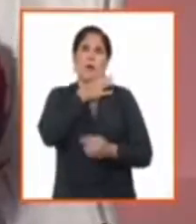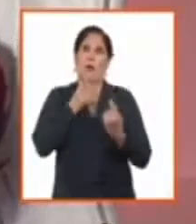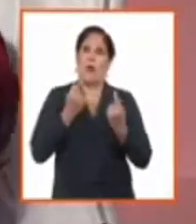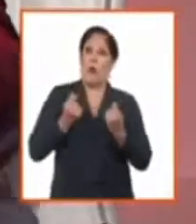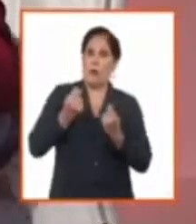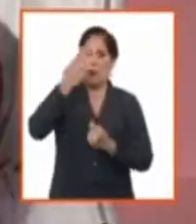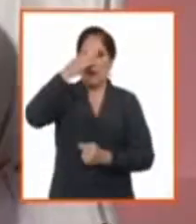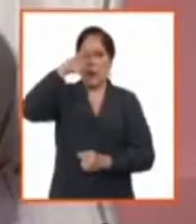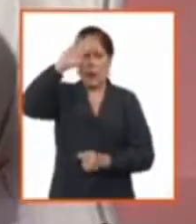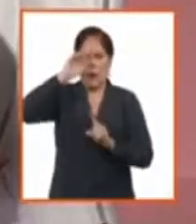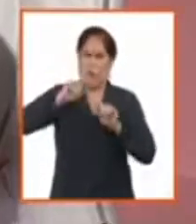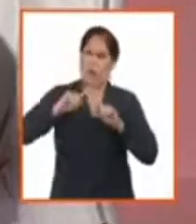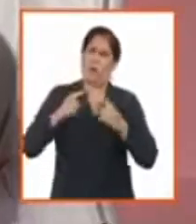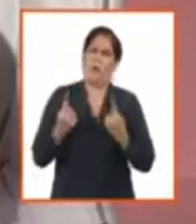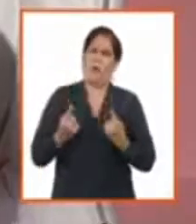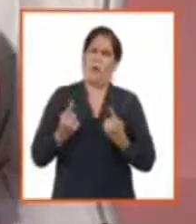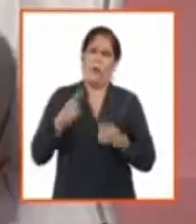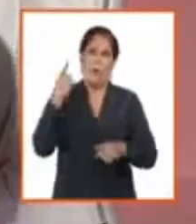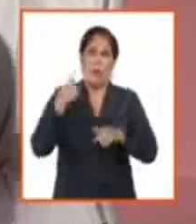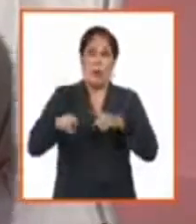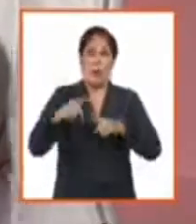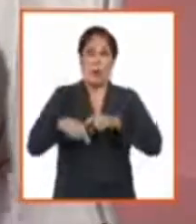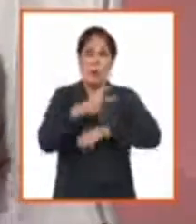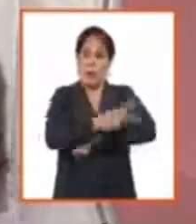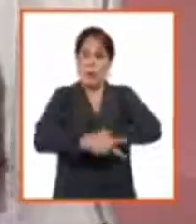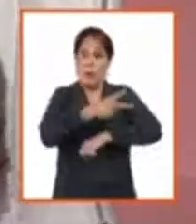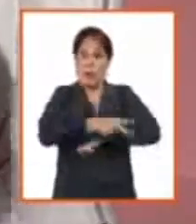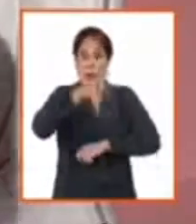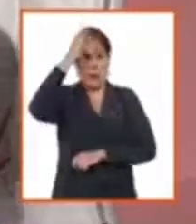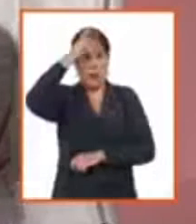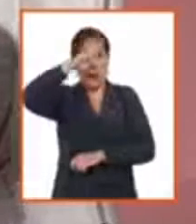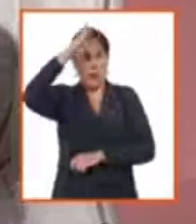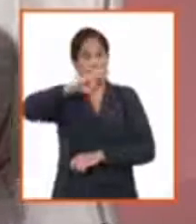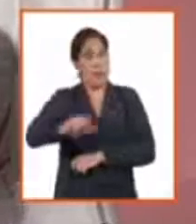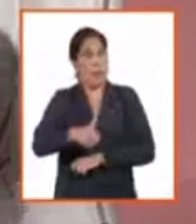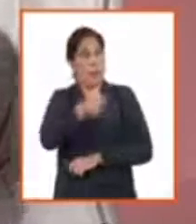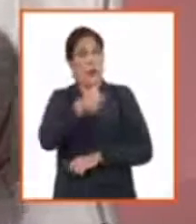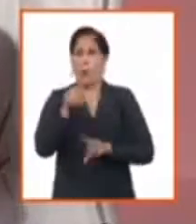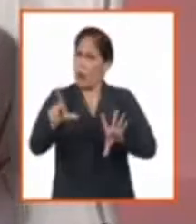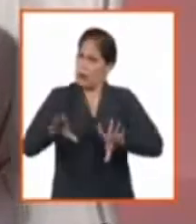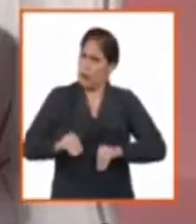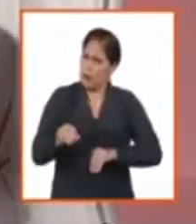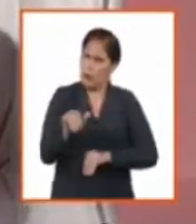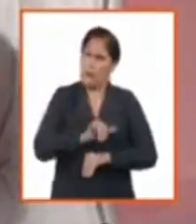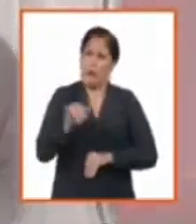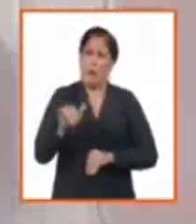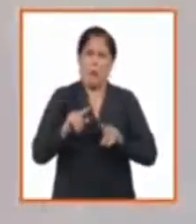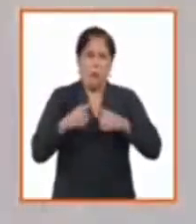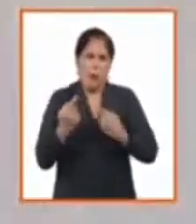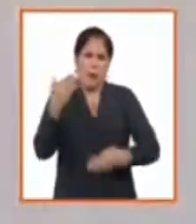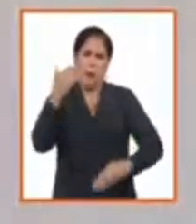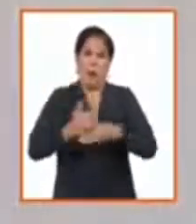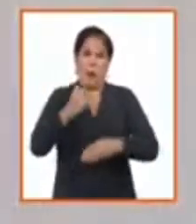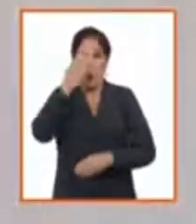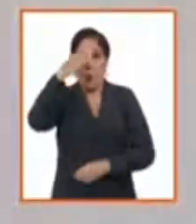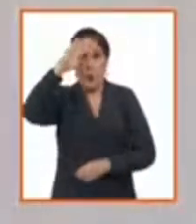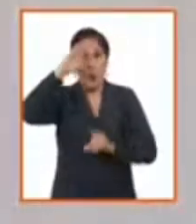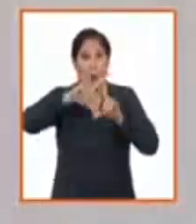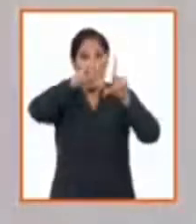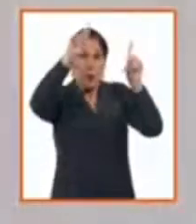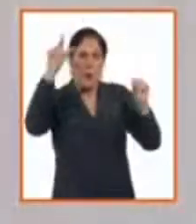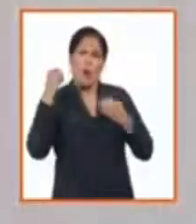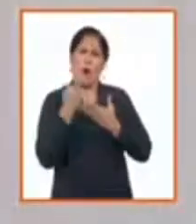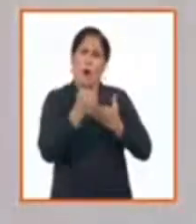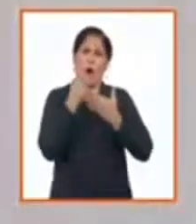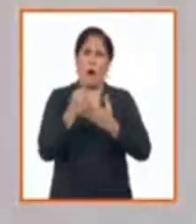lo ha dicho también lópez obrador muchas veces es que es inaceptable para los pueblos de la región cuando cuba es uno de los países que más ha ayudado